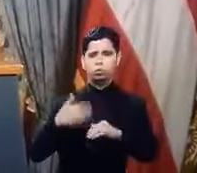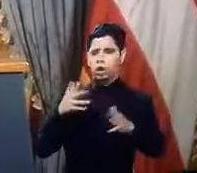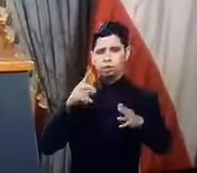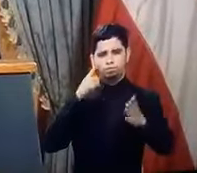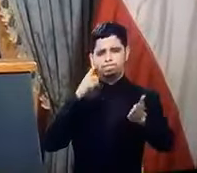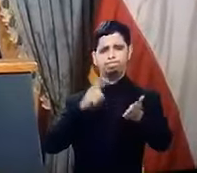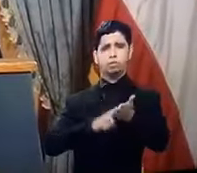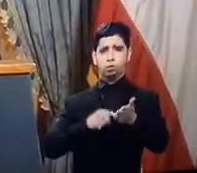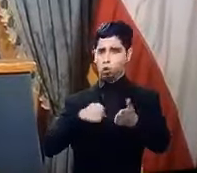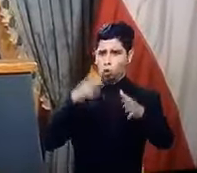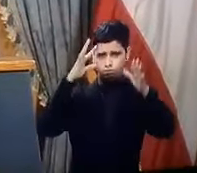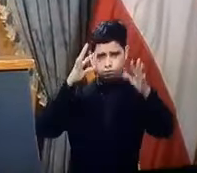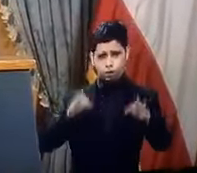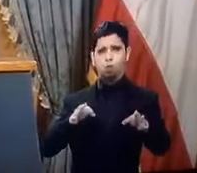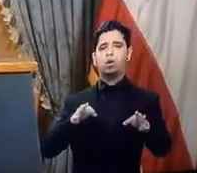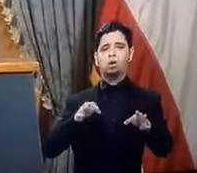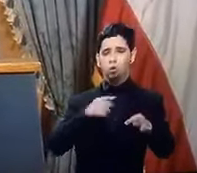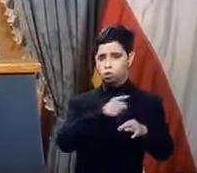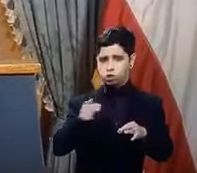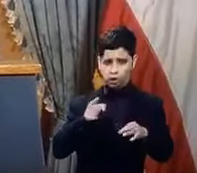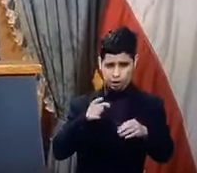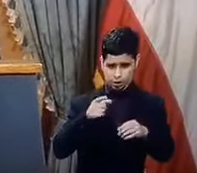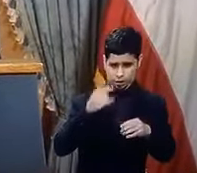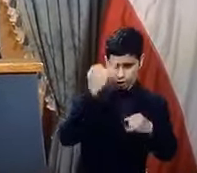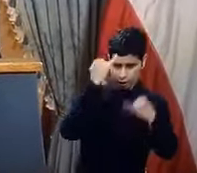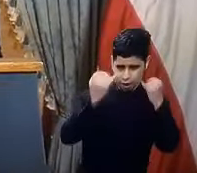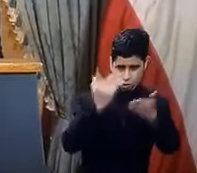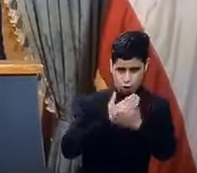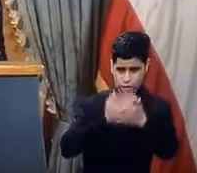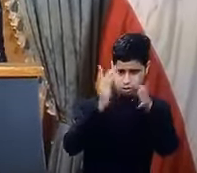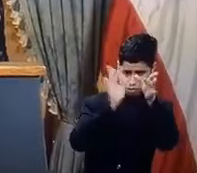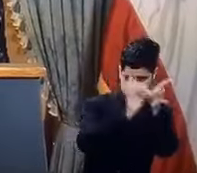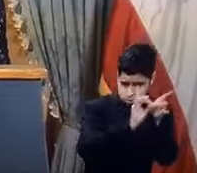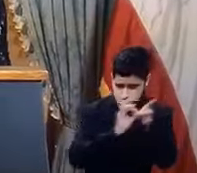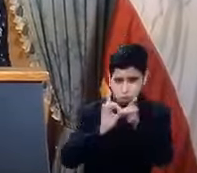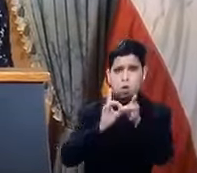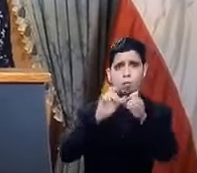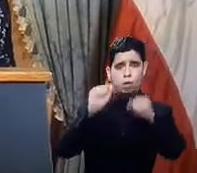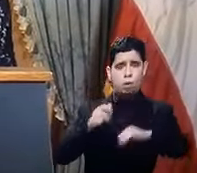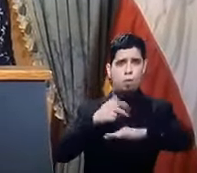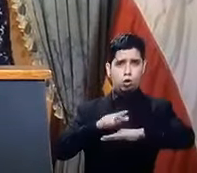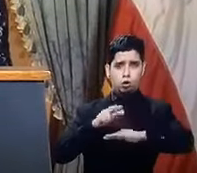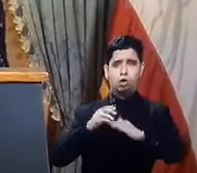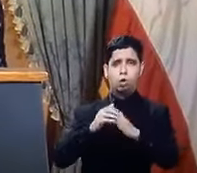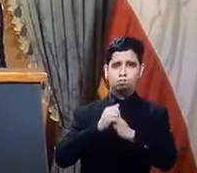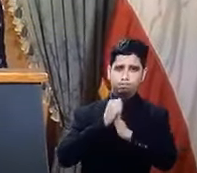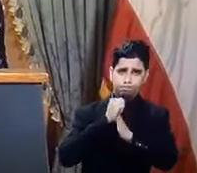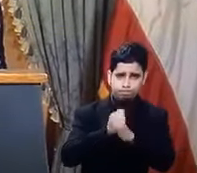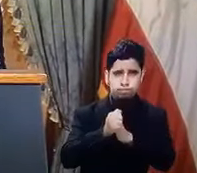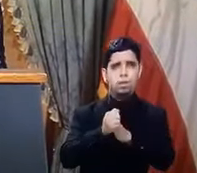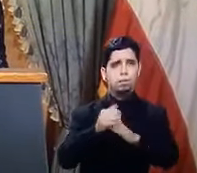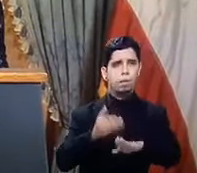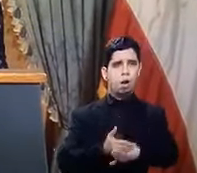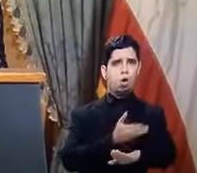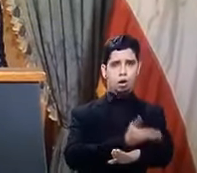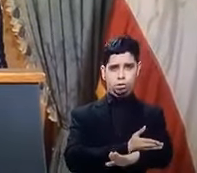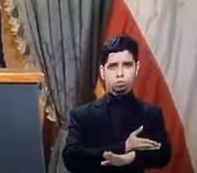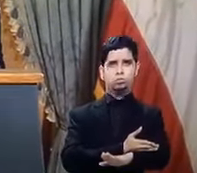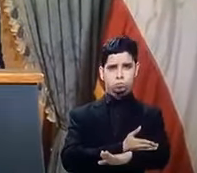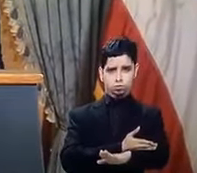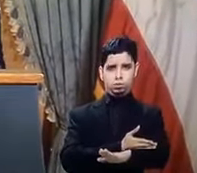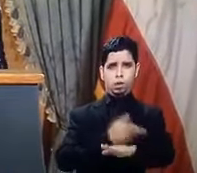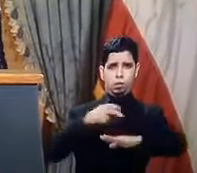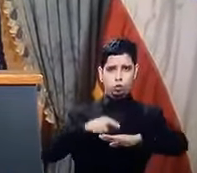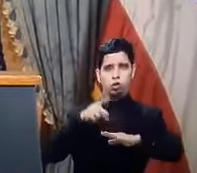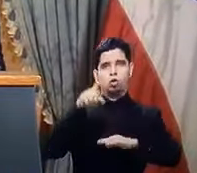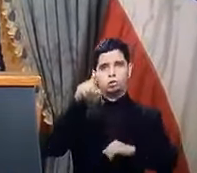convencida de que uniendo esas voluntades podemos enderezar el rumbo y lograr la tan ansiada estabilidad y progreso que el pueblo